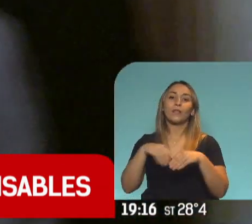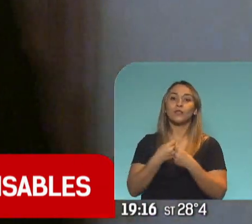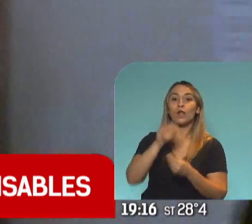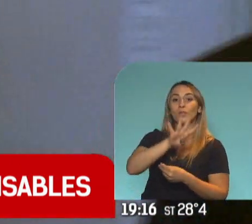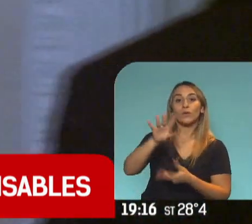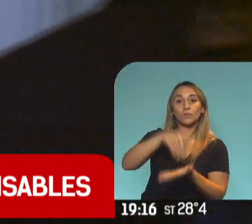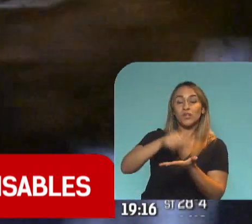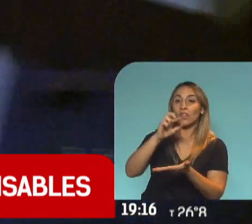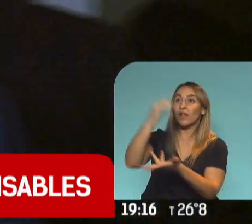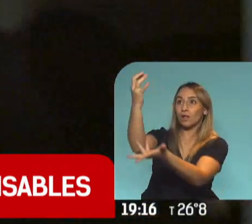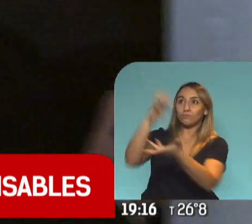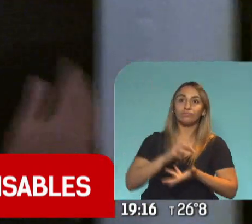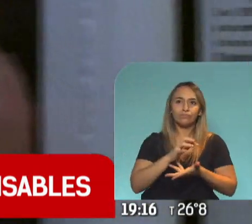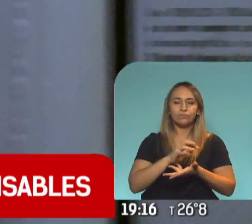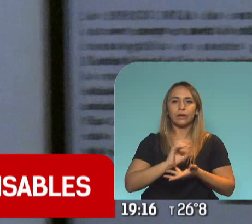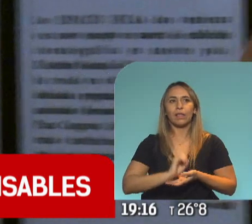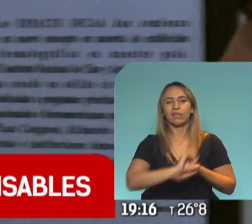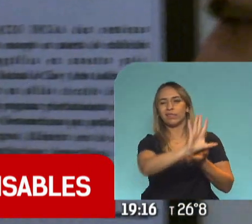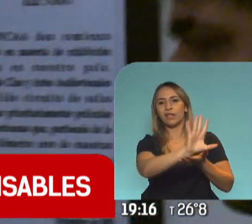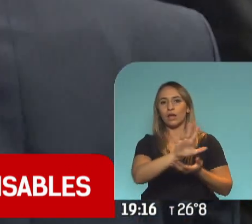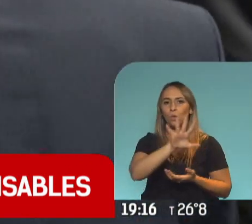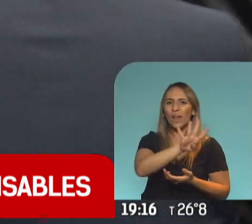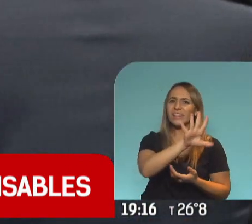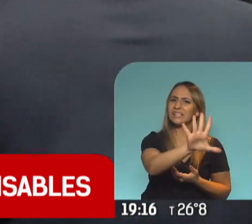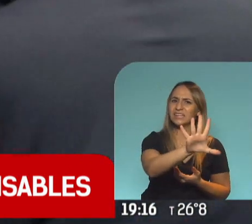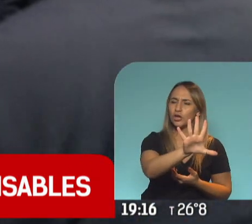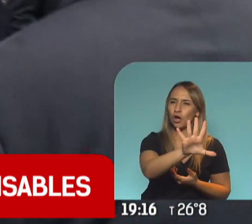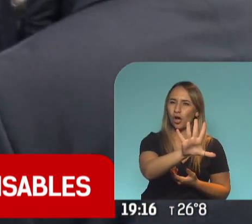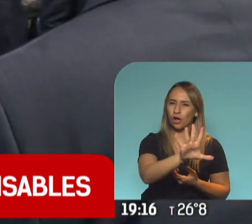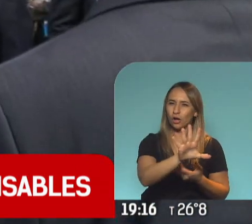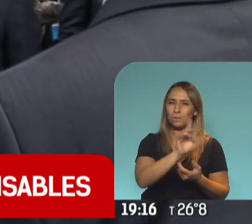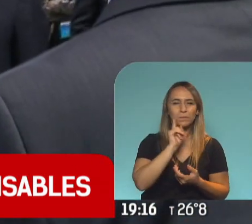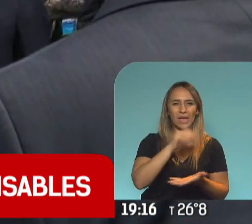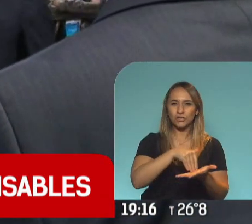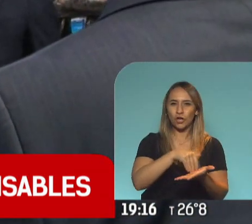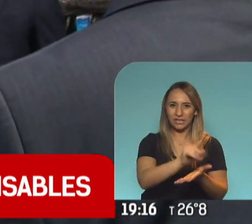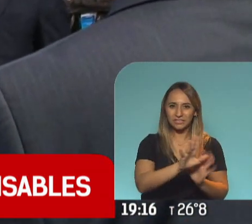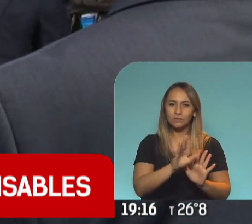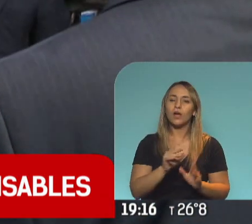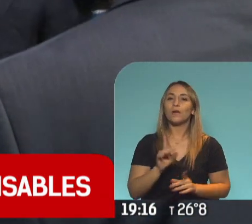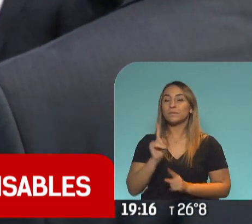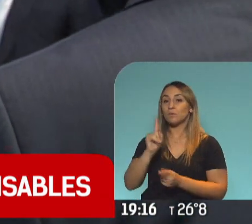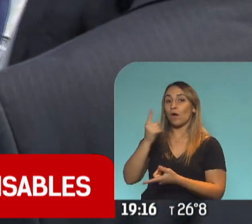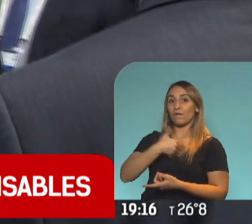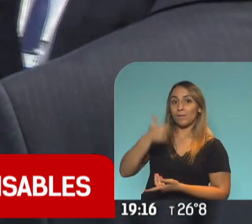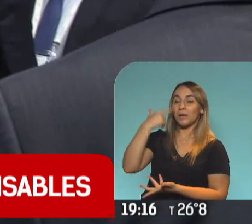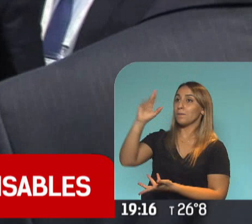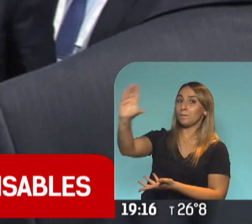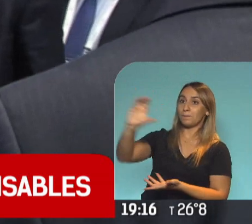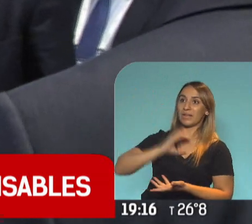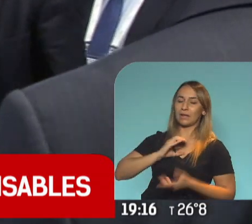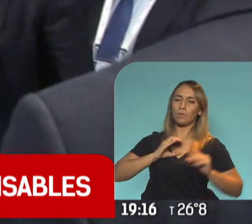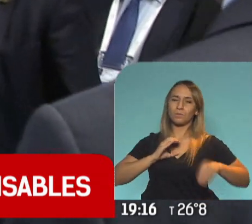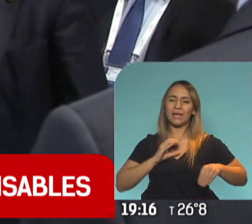millones de dólares y se fueron 45, porque no solamente se utilizó el dinero del Fondo Monetario, sino que además reservas internacionales